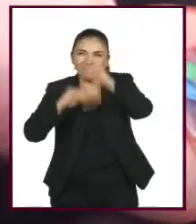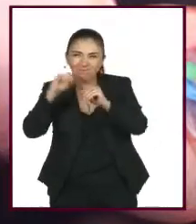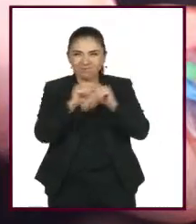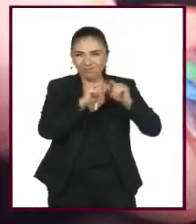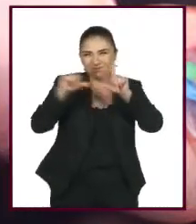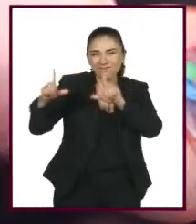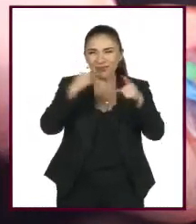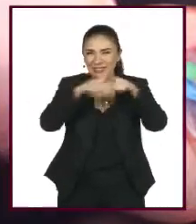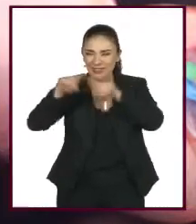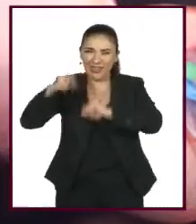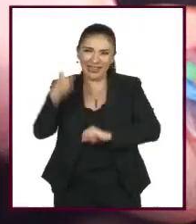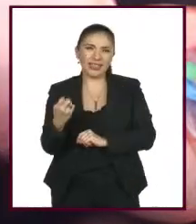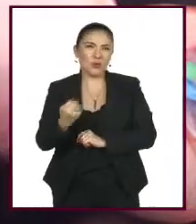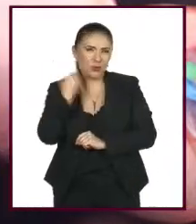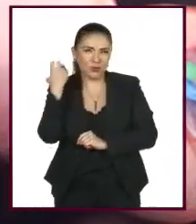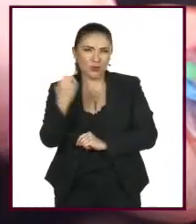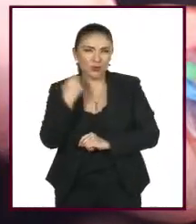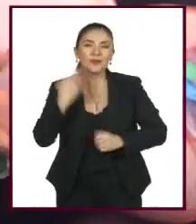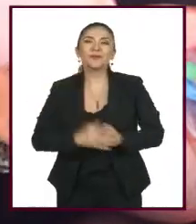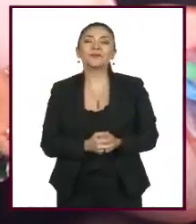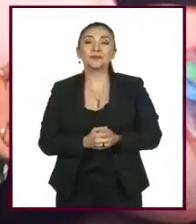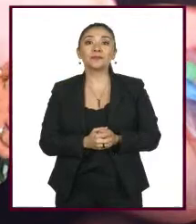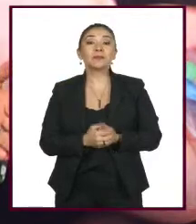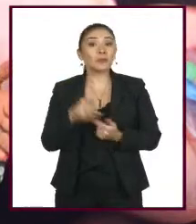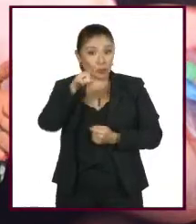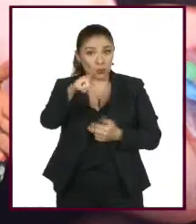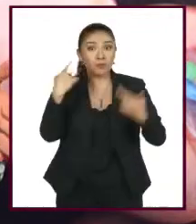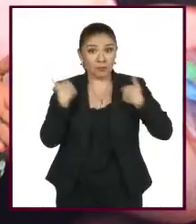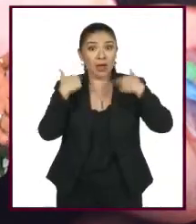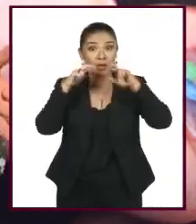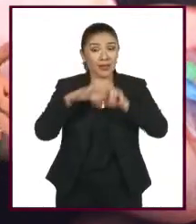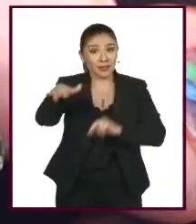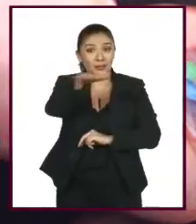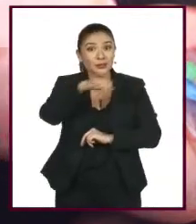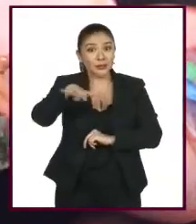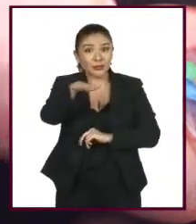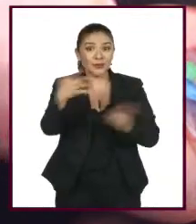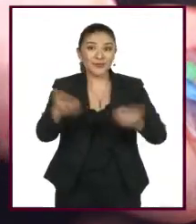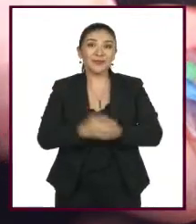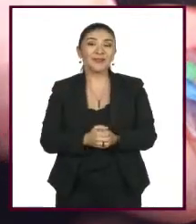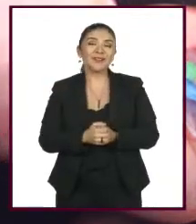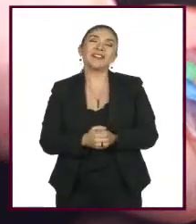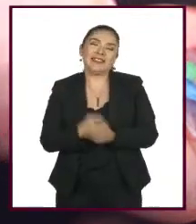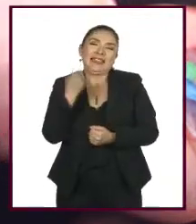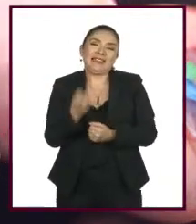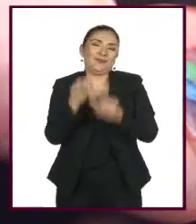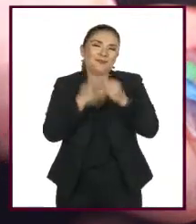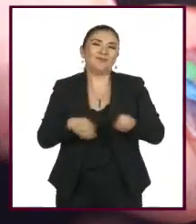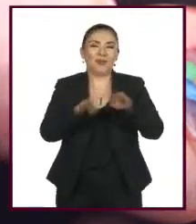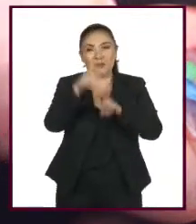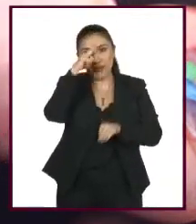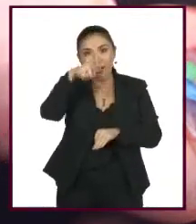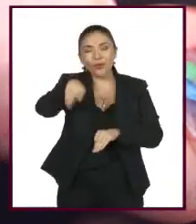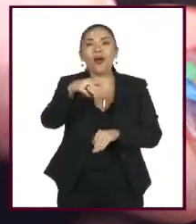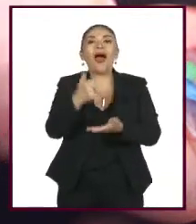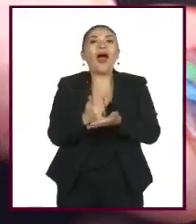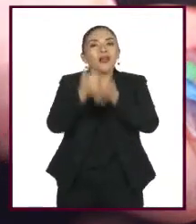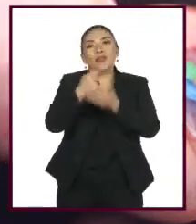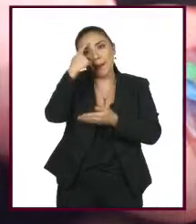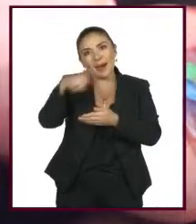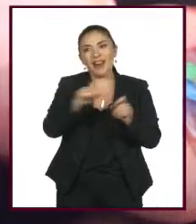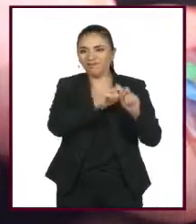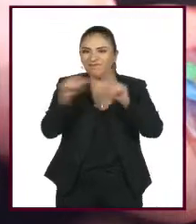transmisión de estos seminarios. Sin ustedes, docentes, bueno, pues no podríamos tampoco tener este tipo de